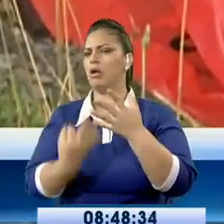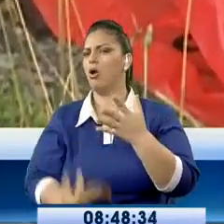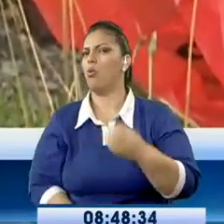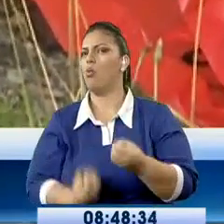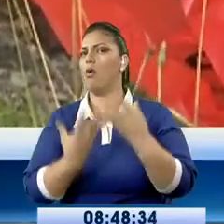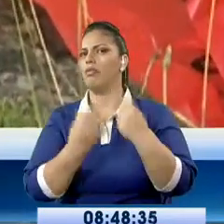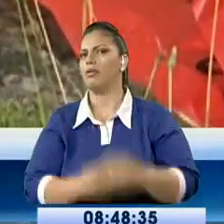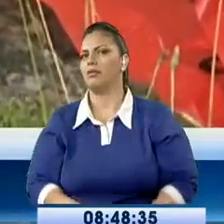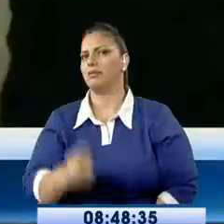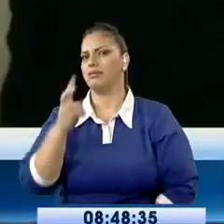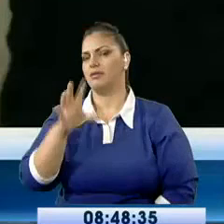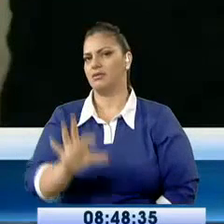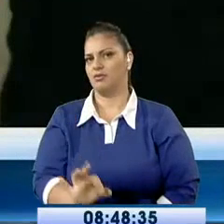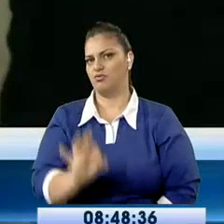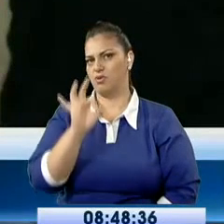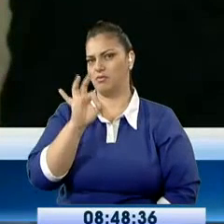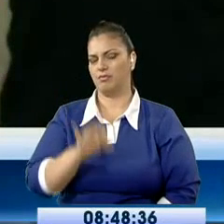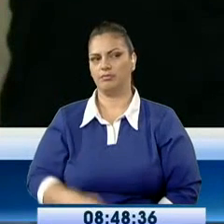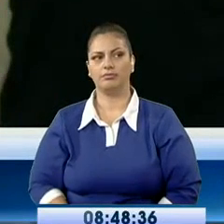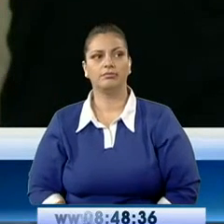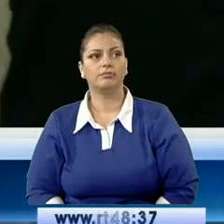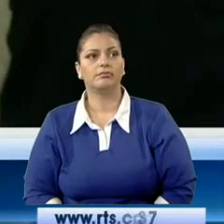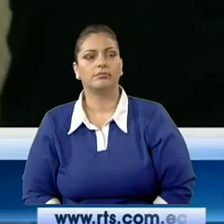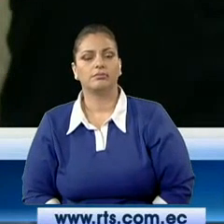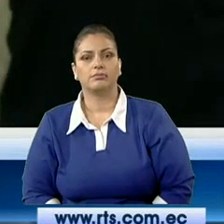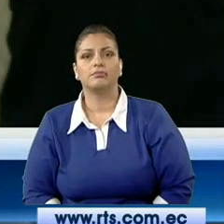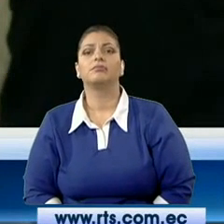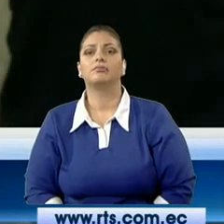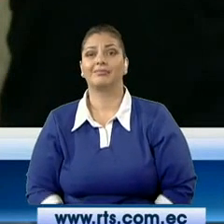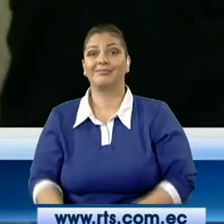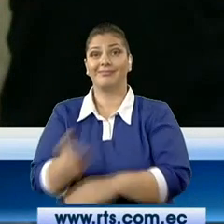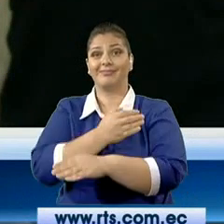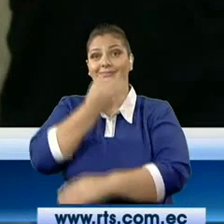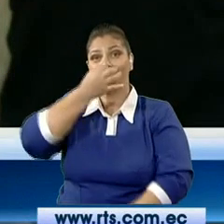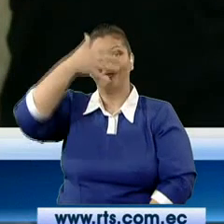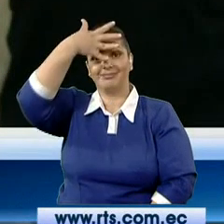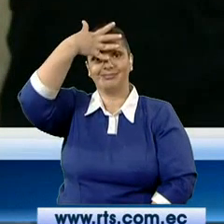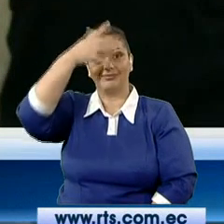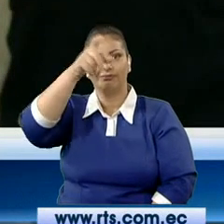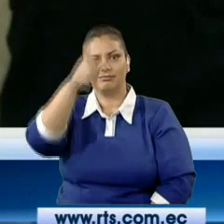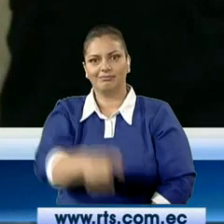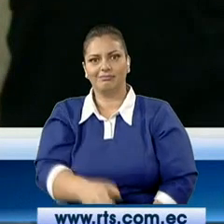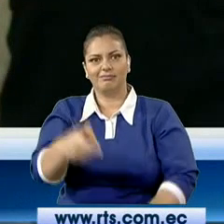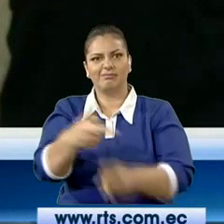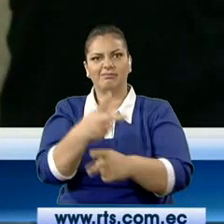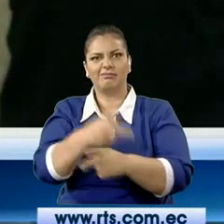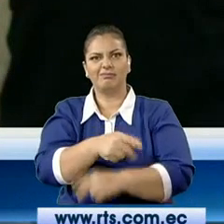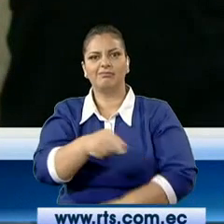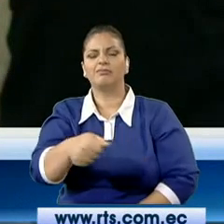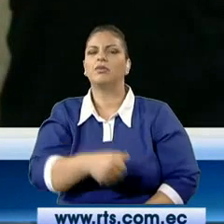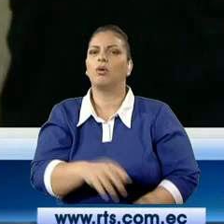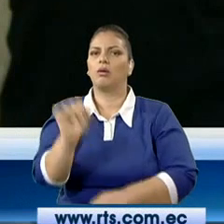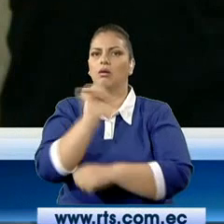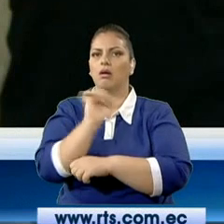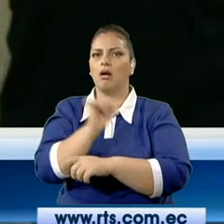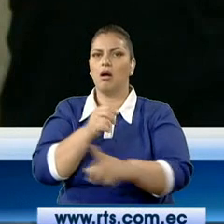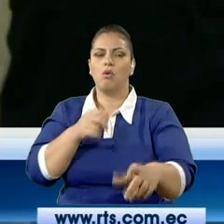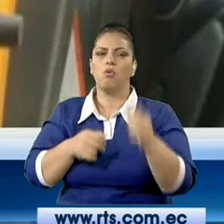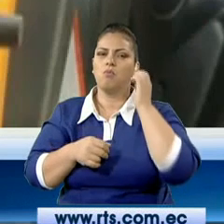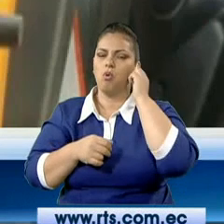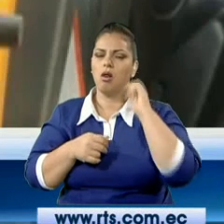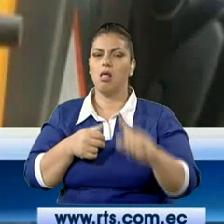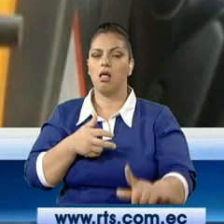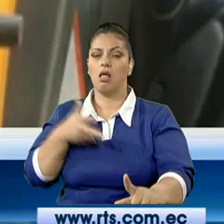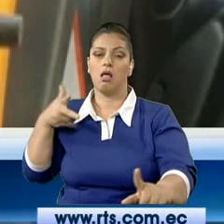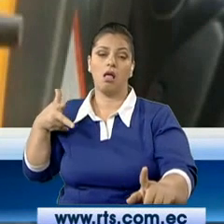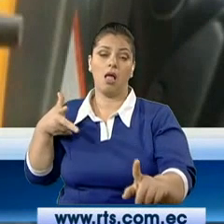órdenes judiciales vigentes. Hace pocos días fue capturado en Santo Domingo de los Áchilas un hombre implicado en un accidente de tránsito donde una mujer falleció. Y